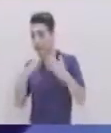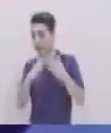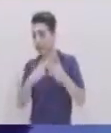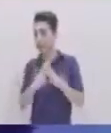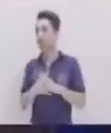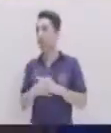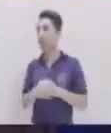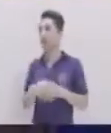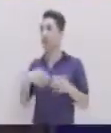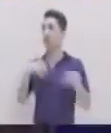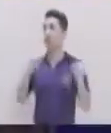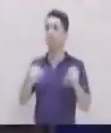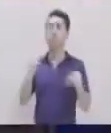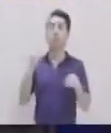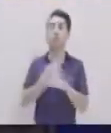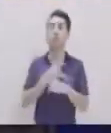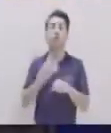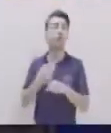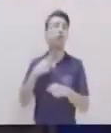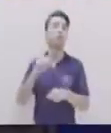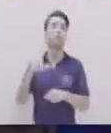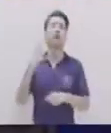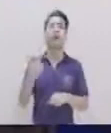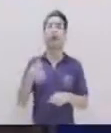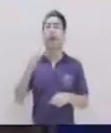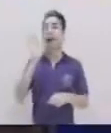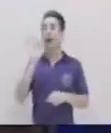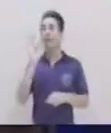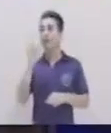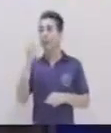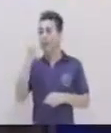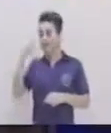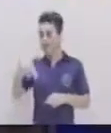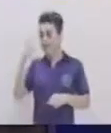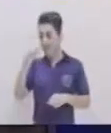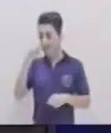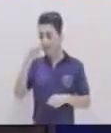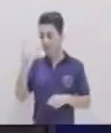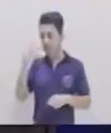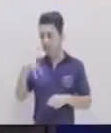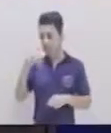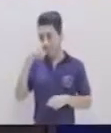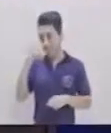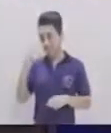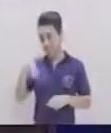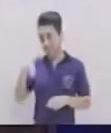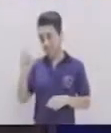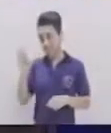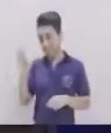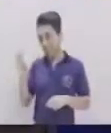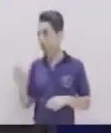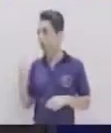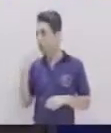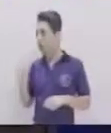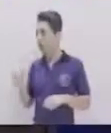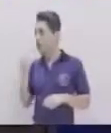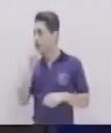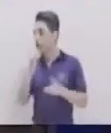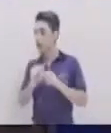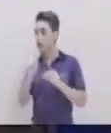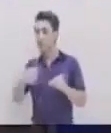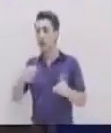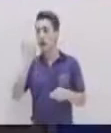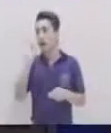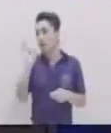en nuestra casa. Podemos utilizar comúnmente lo que es el café instantáneo o café soluble que tenemos en nuestra casa. Además de consumo humano